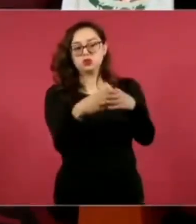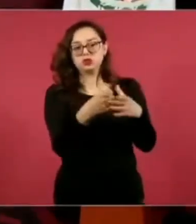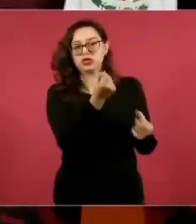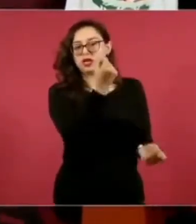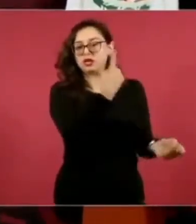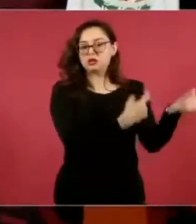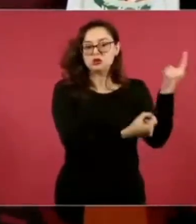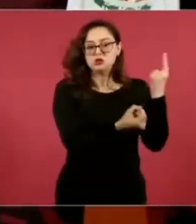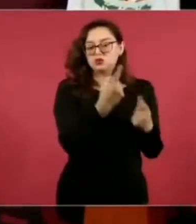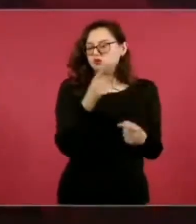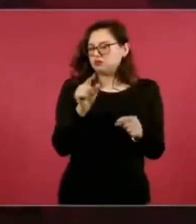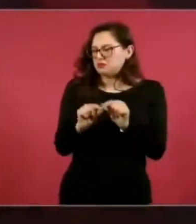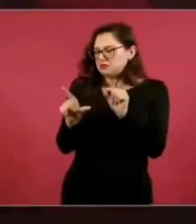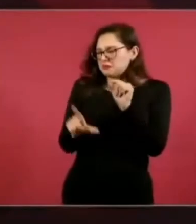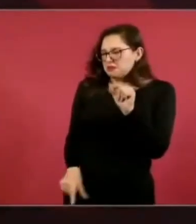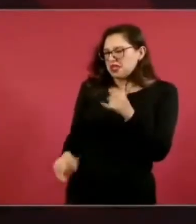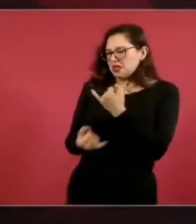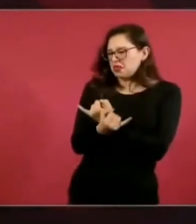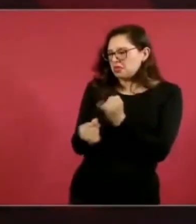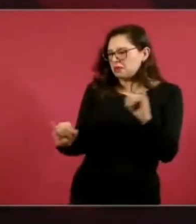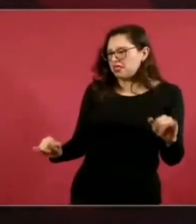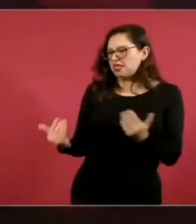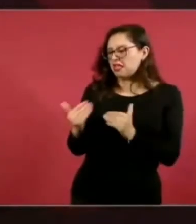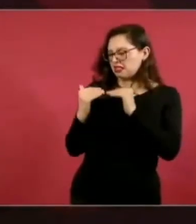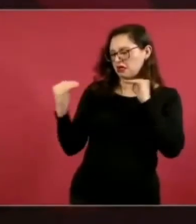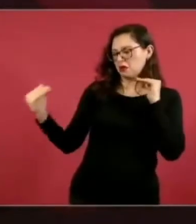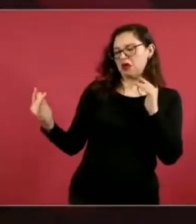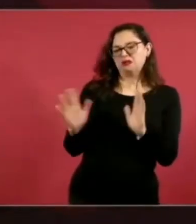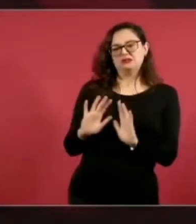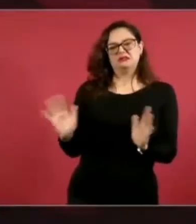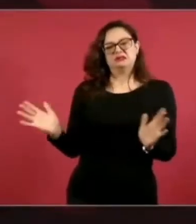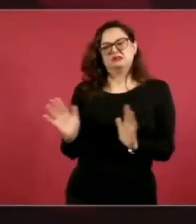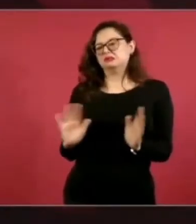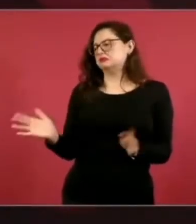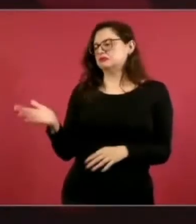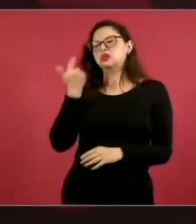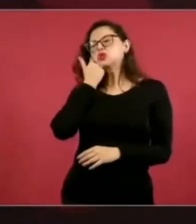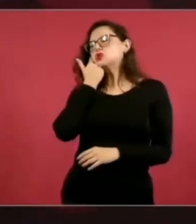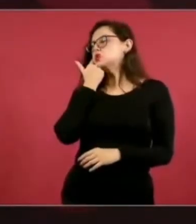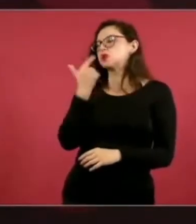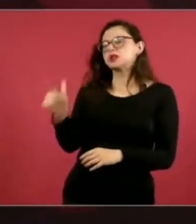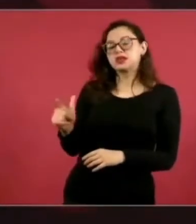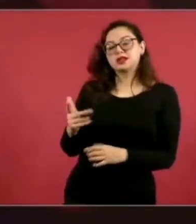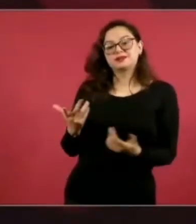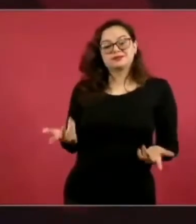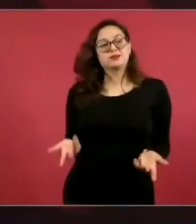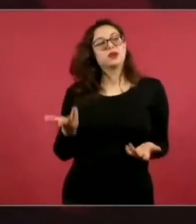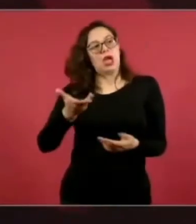quieren entender eso, de que antes como antes y ahora como ahora.